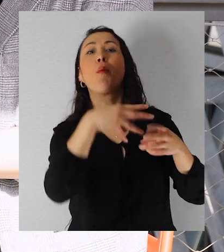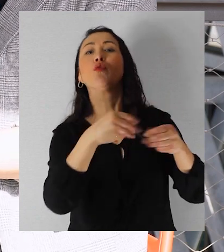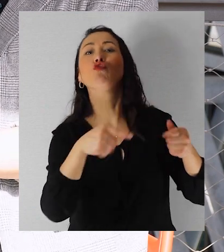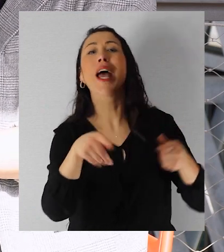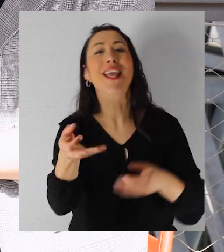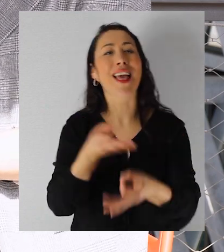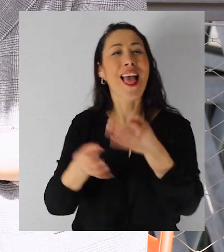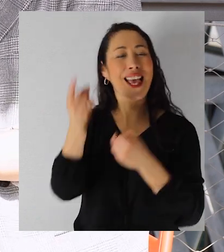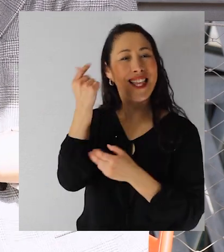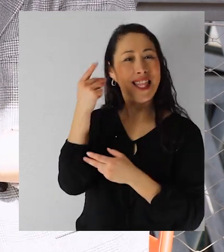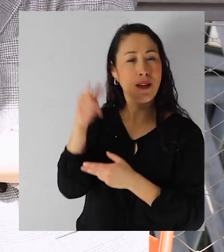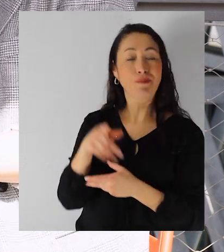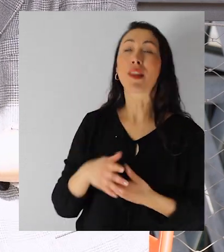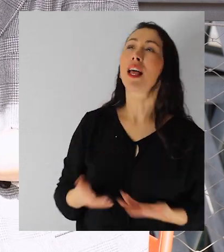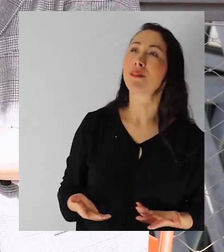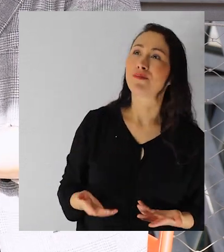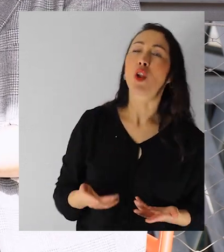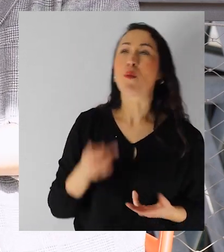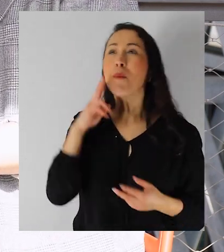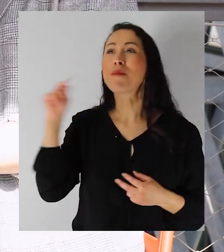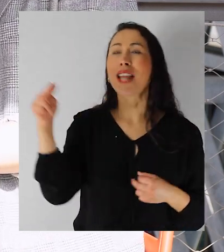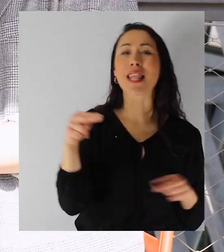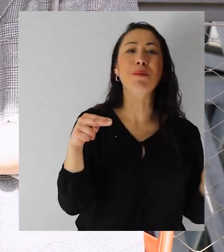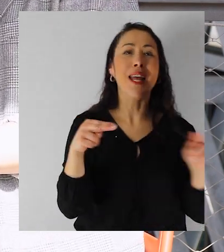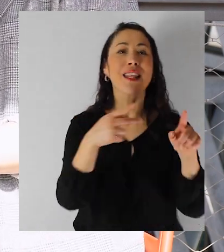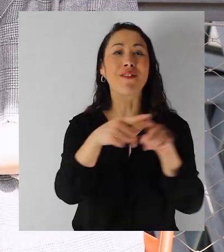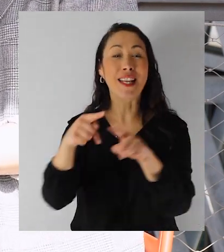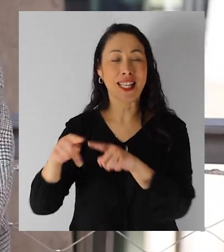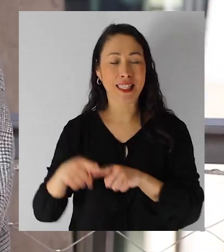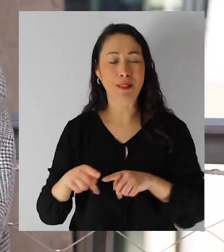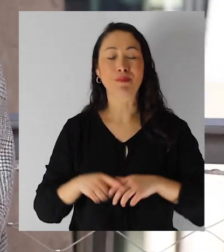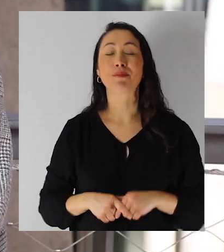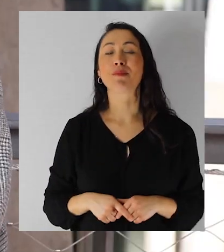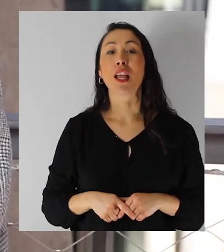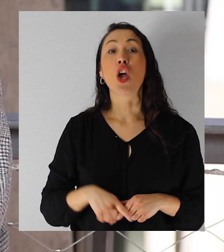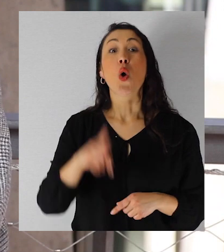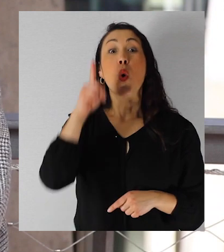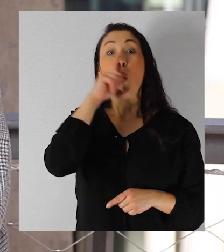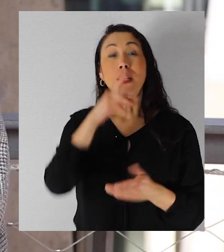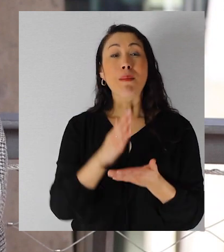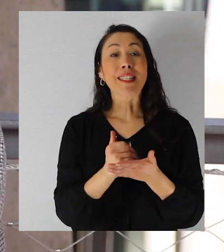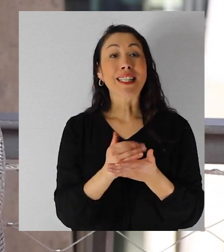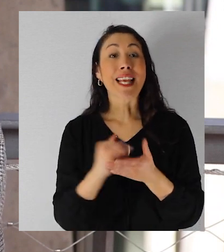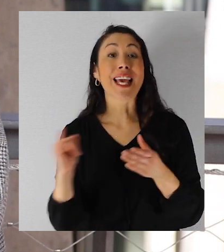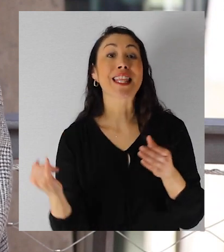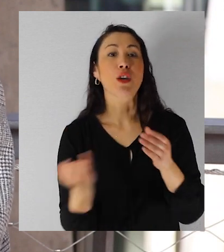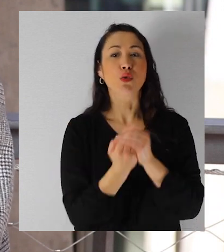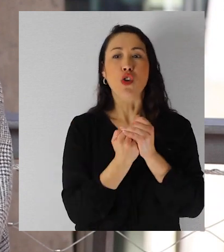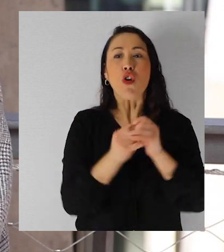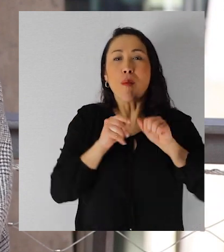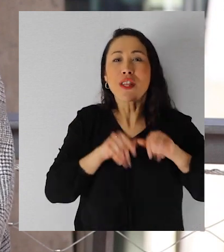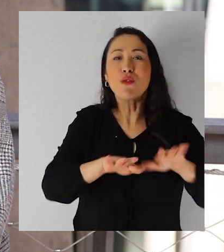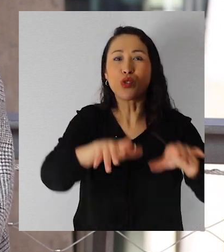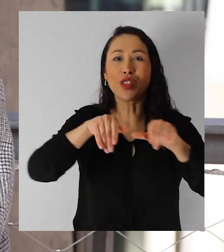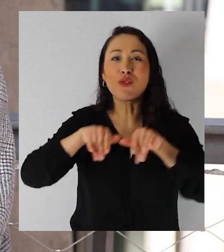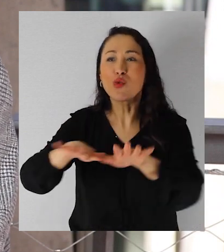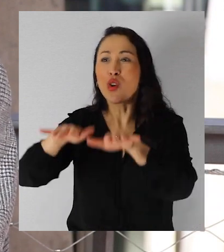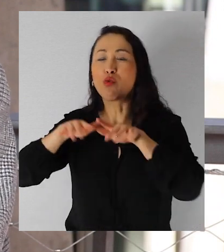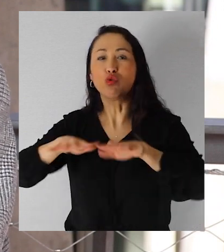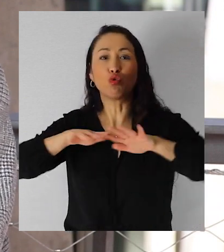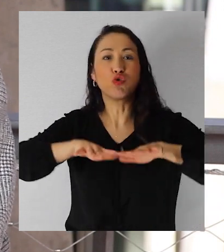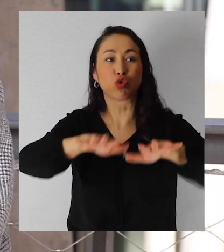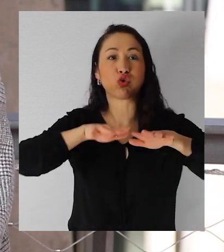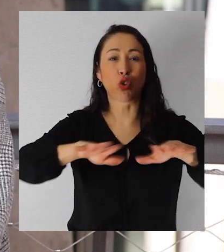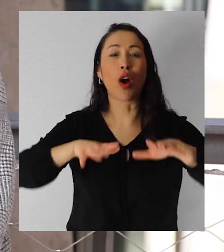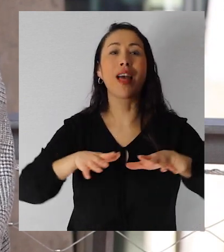Bueno, aportar de distintas miradas también. Efectivamente. Fíjate que la última estrategia de inclusión es la promoción y la difusión de la accesibilidad. Es súper